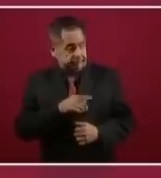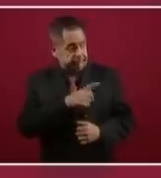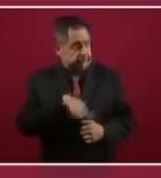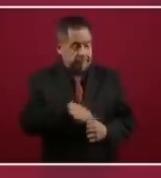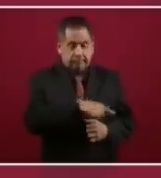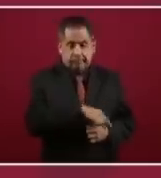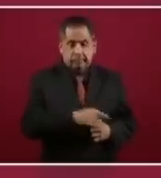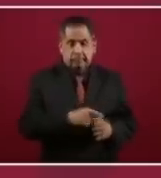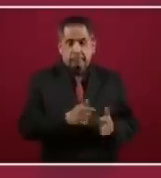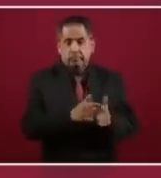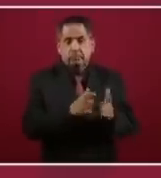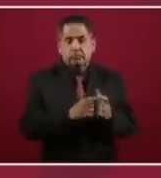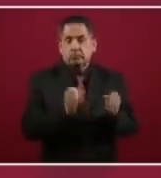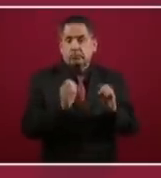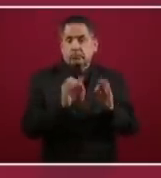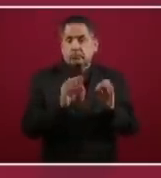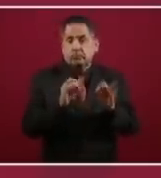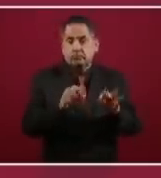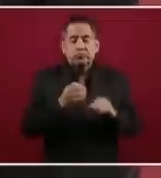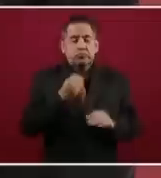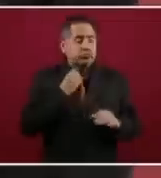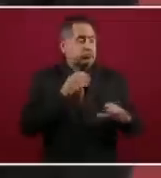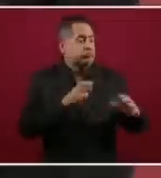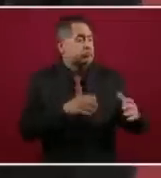donde el propósito es